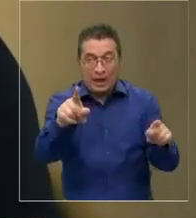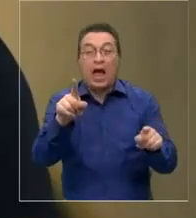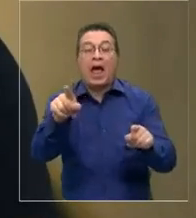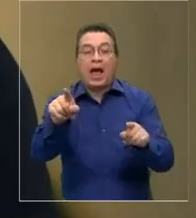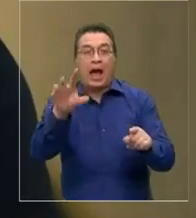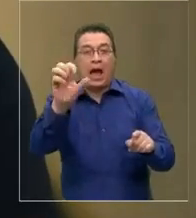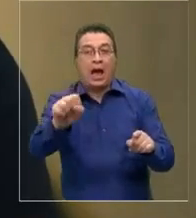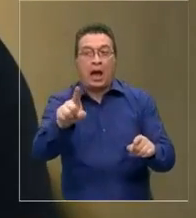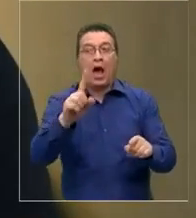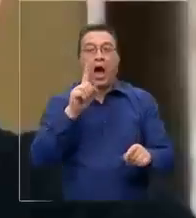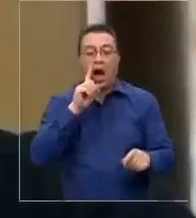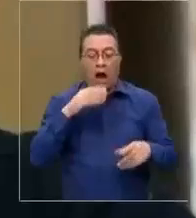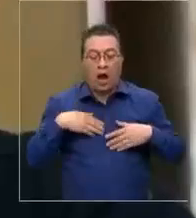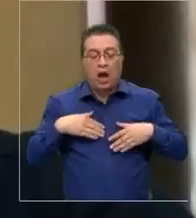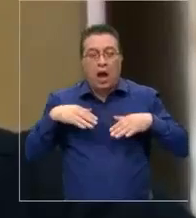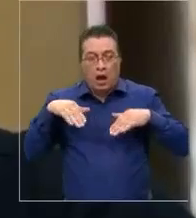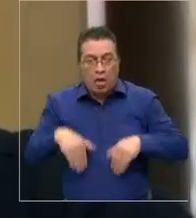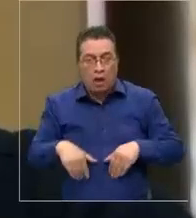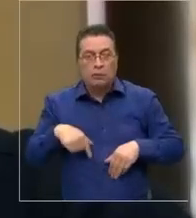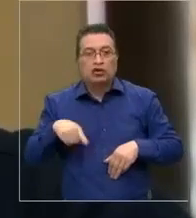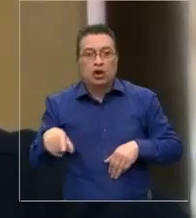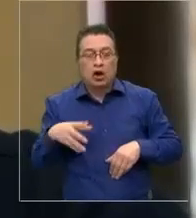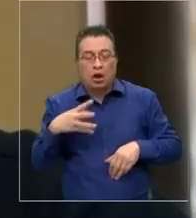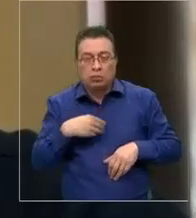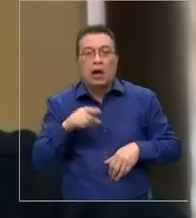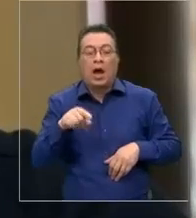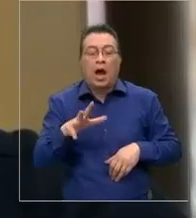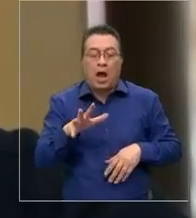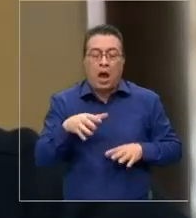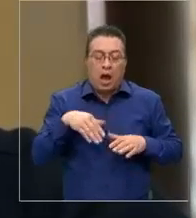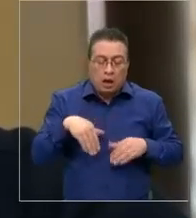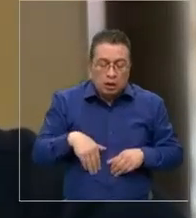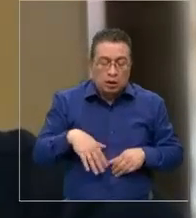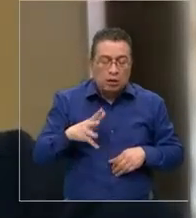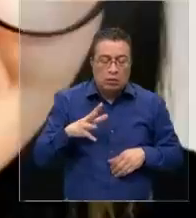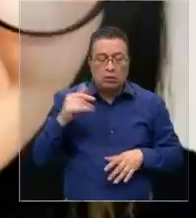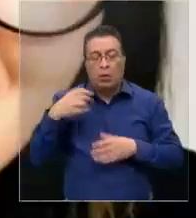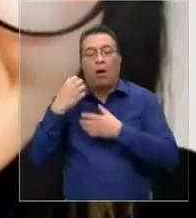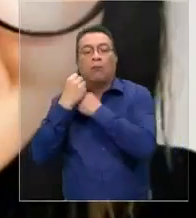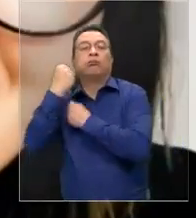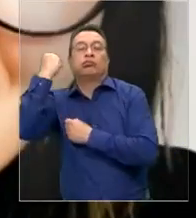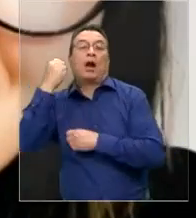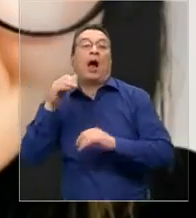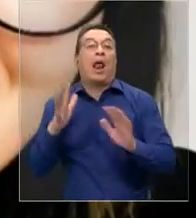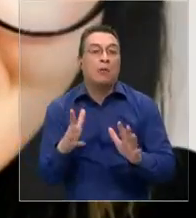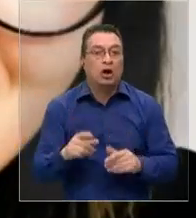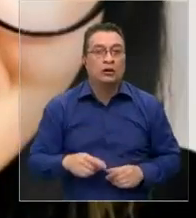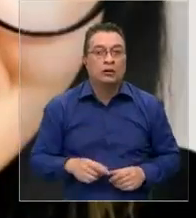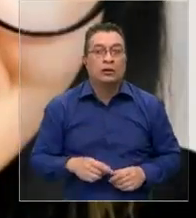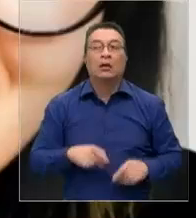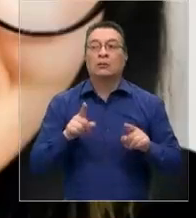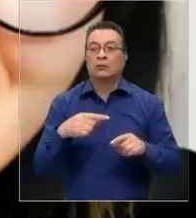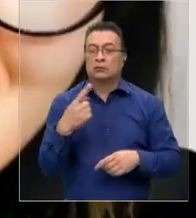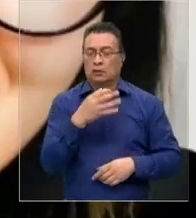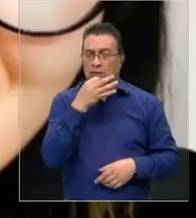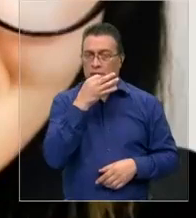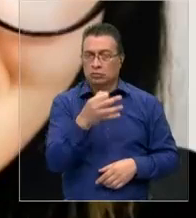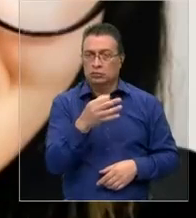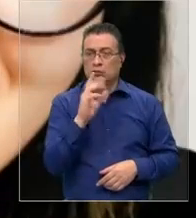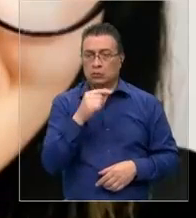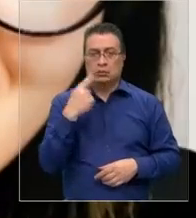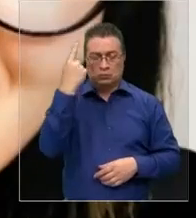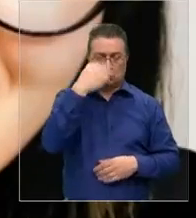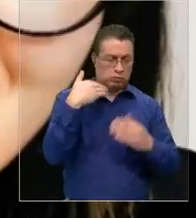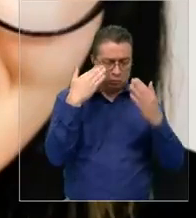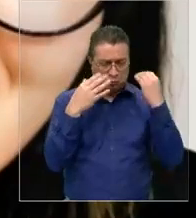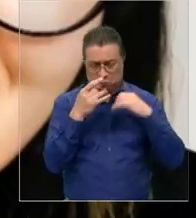una depresión oculta y eso produjo el quiebre emocional que ella le llevó a quitarse la vida. Pero nosotros decíamos, uno se pone linda, se